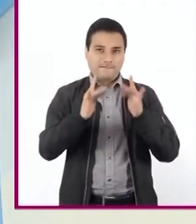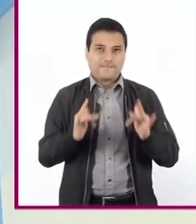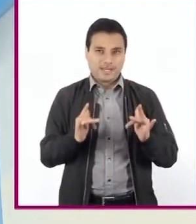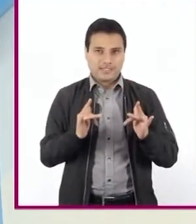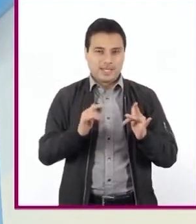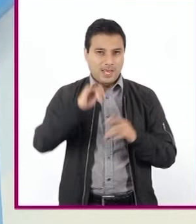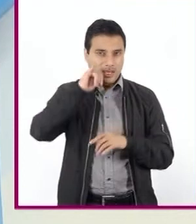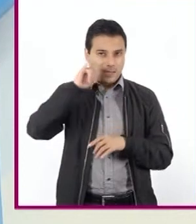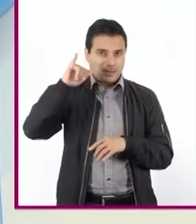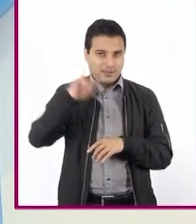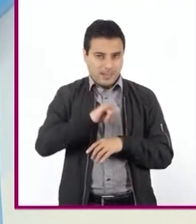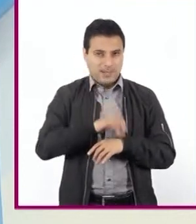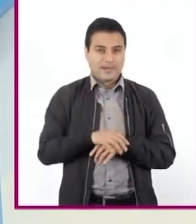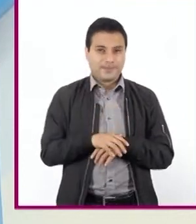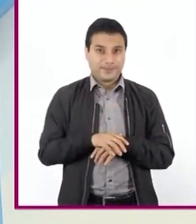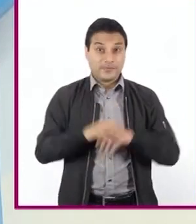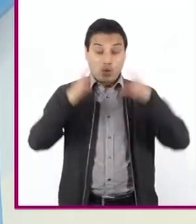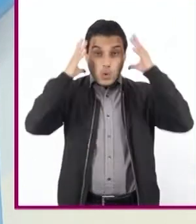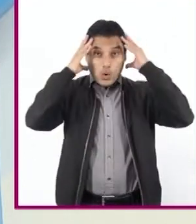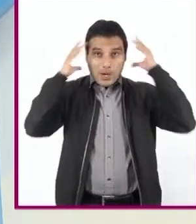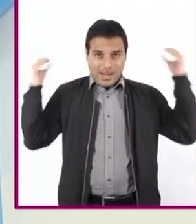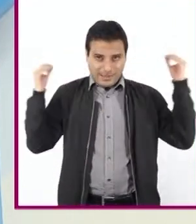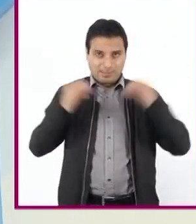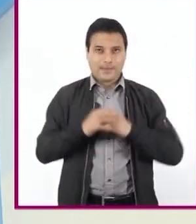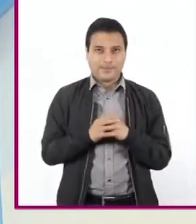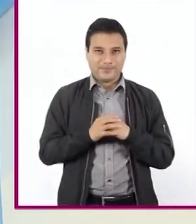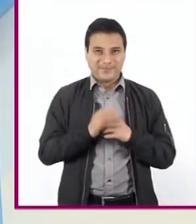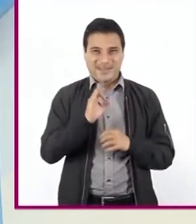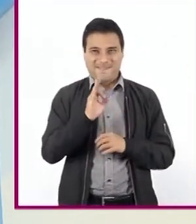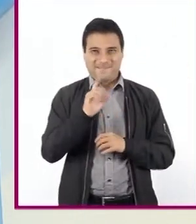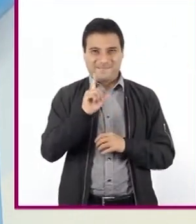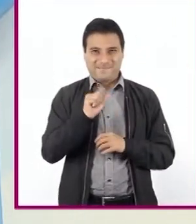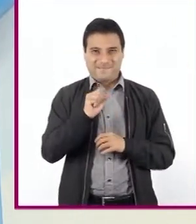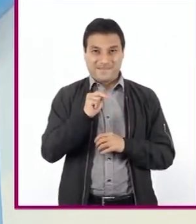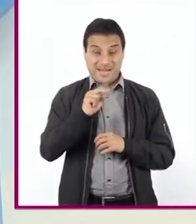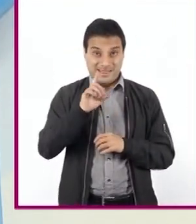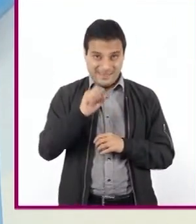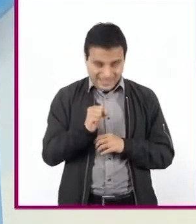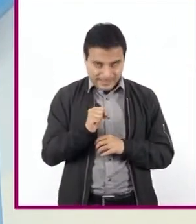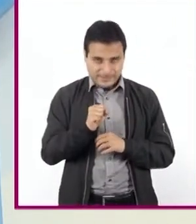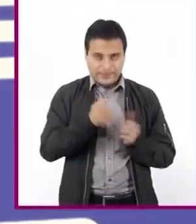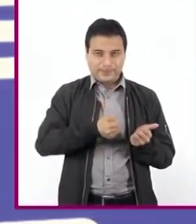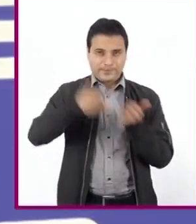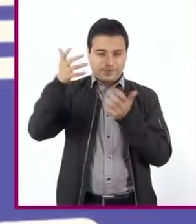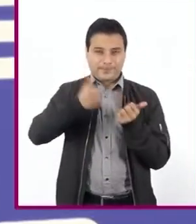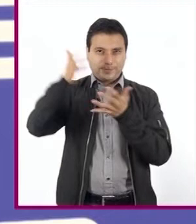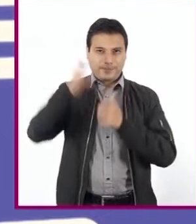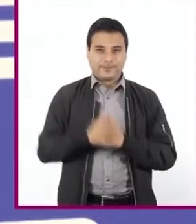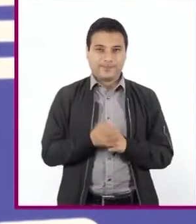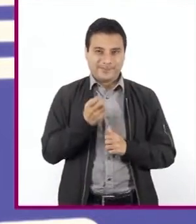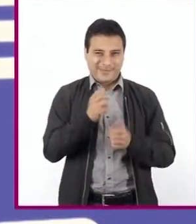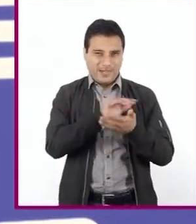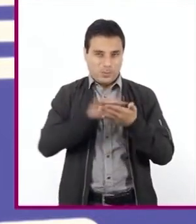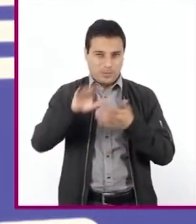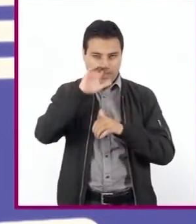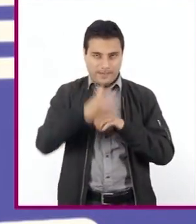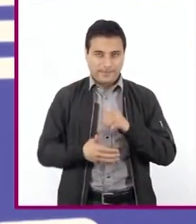a Italia, a Holanda y a Flandes. Aquí termina la lectura.